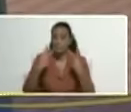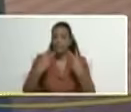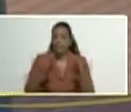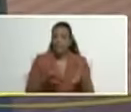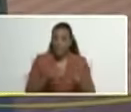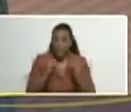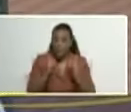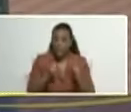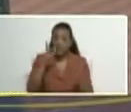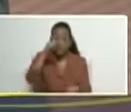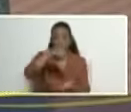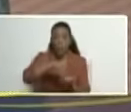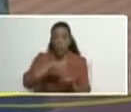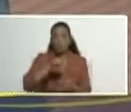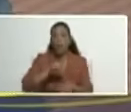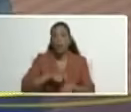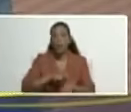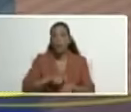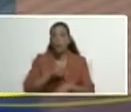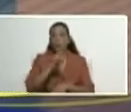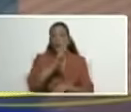Fíjese, a horas de cumplirse